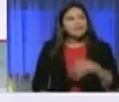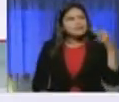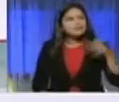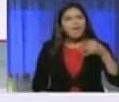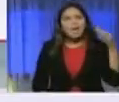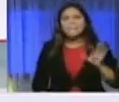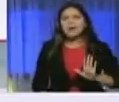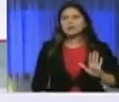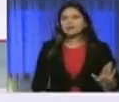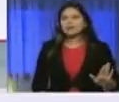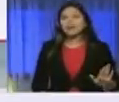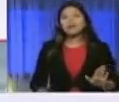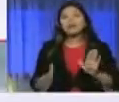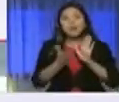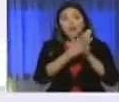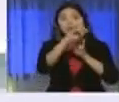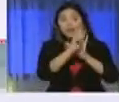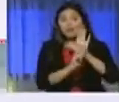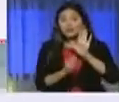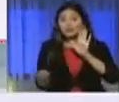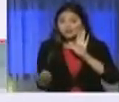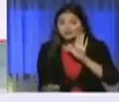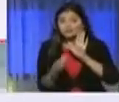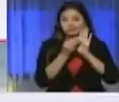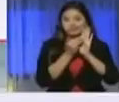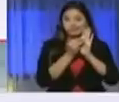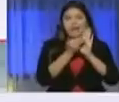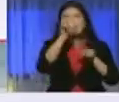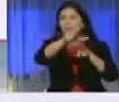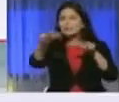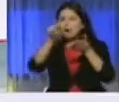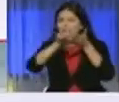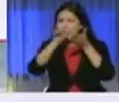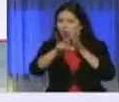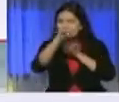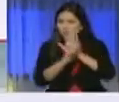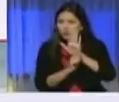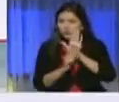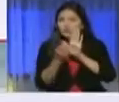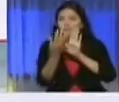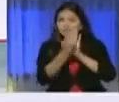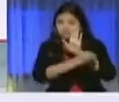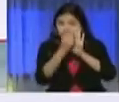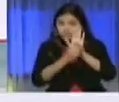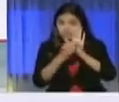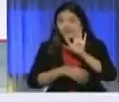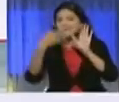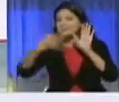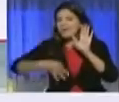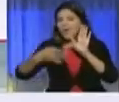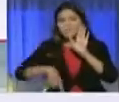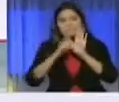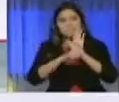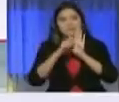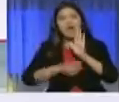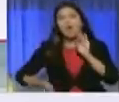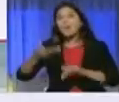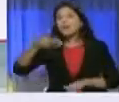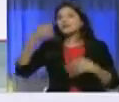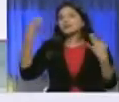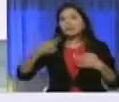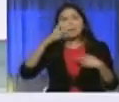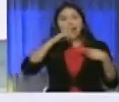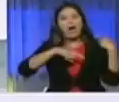lo pusimos en esta constitución, los constituyentes del 99, siempre el aumento de todos los